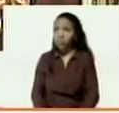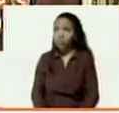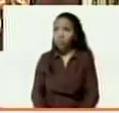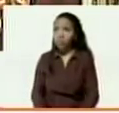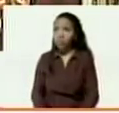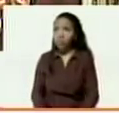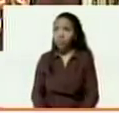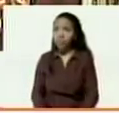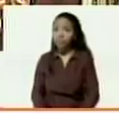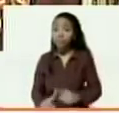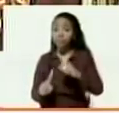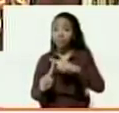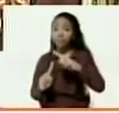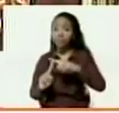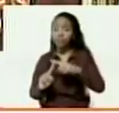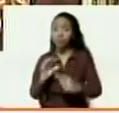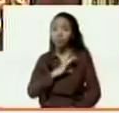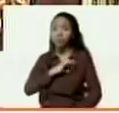tío del señor Guaidó.